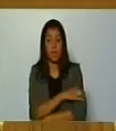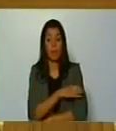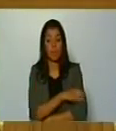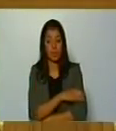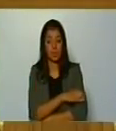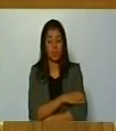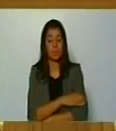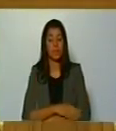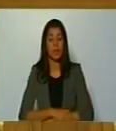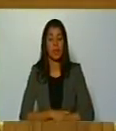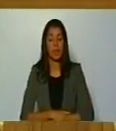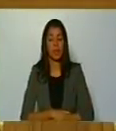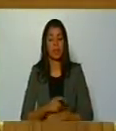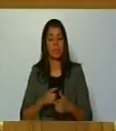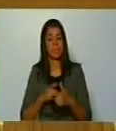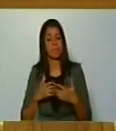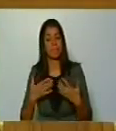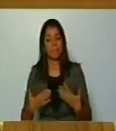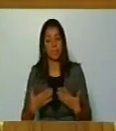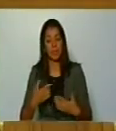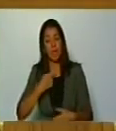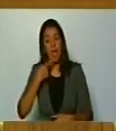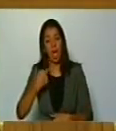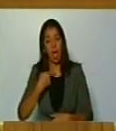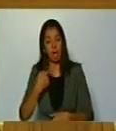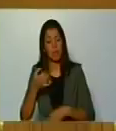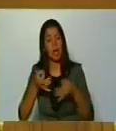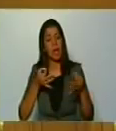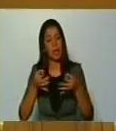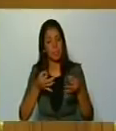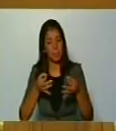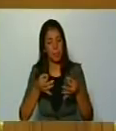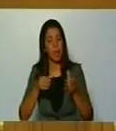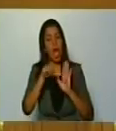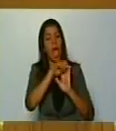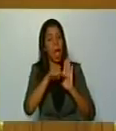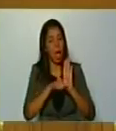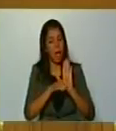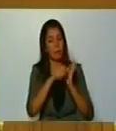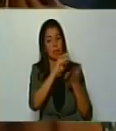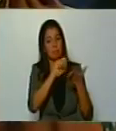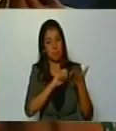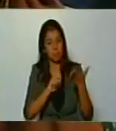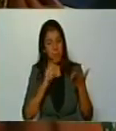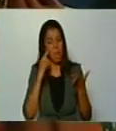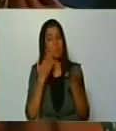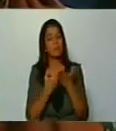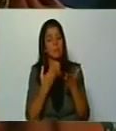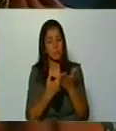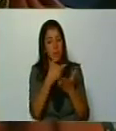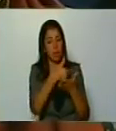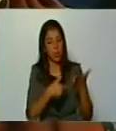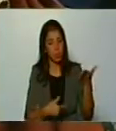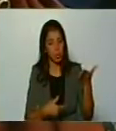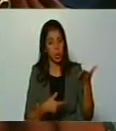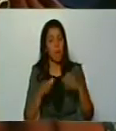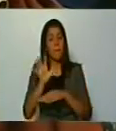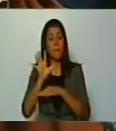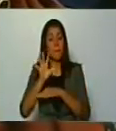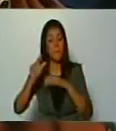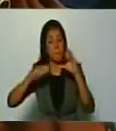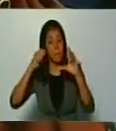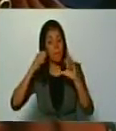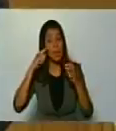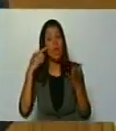Por lo tanto, todo esto que menciono consta en actas, en entrevistas, consta en videos,